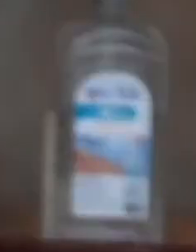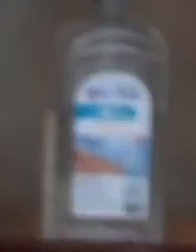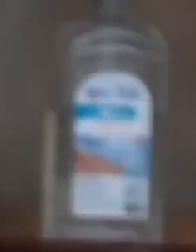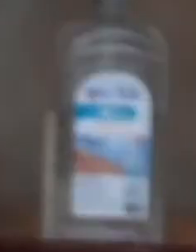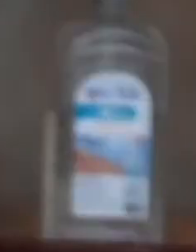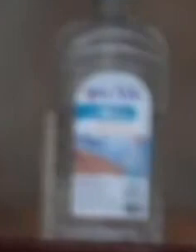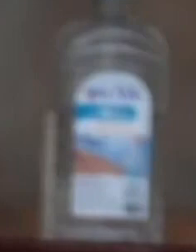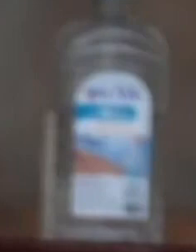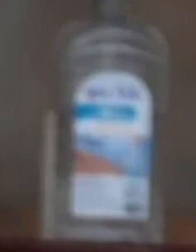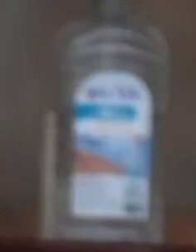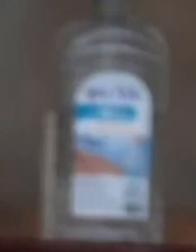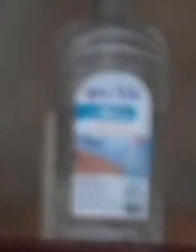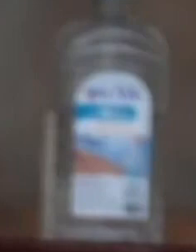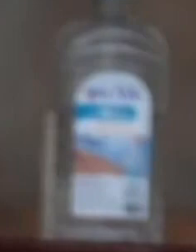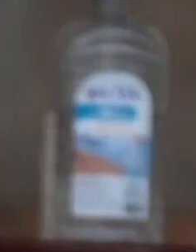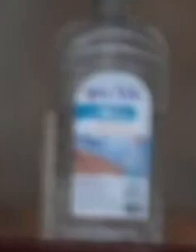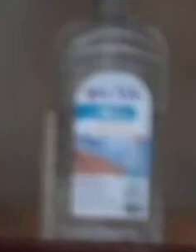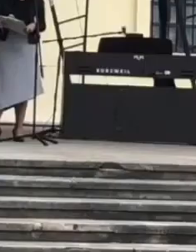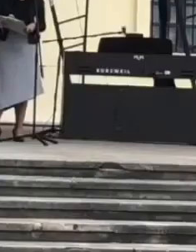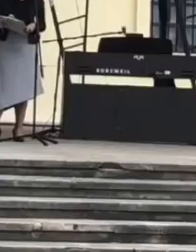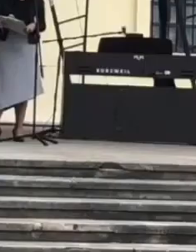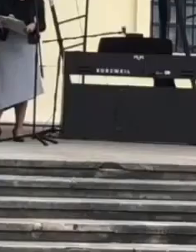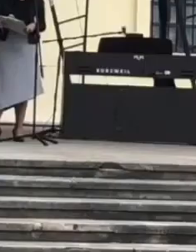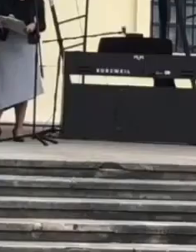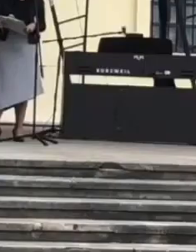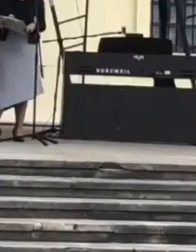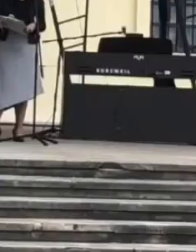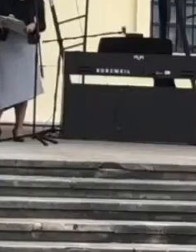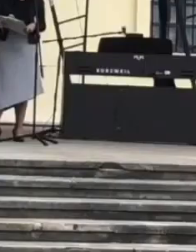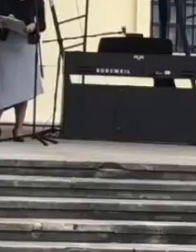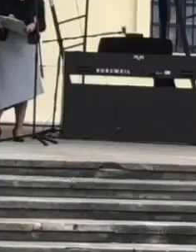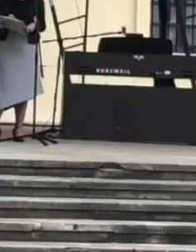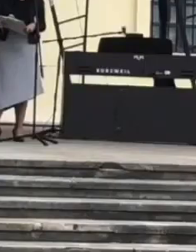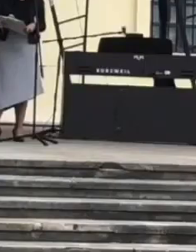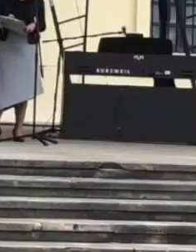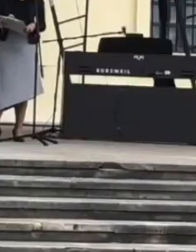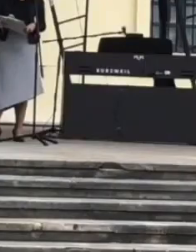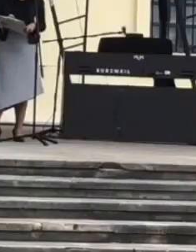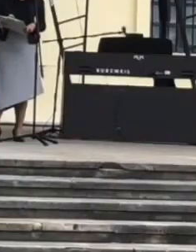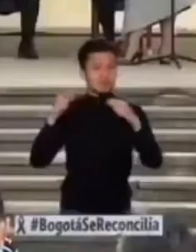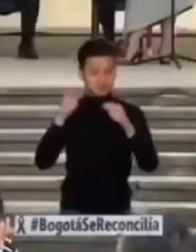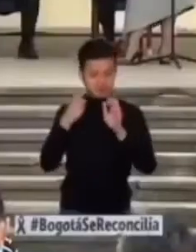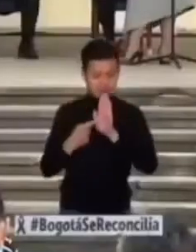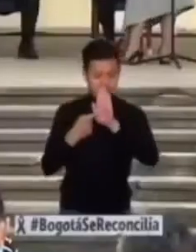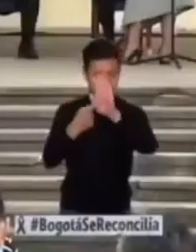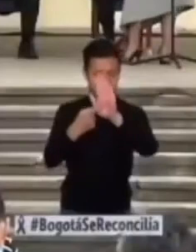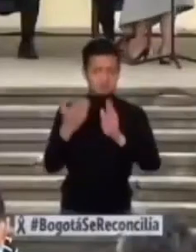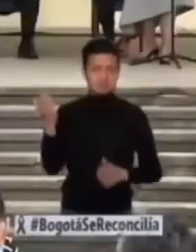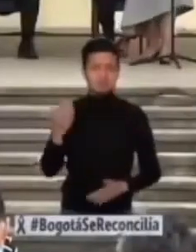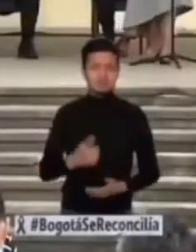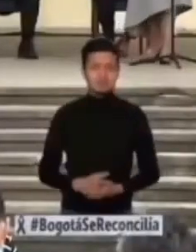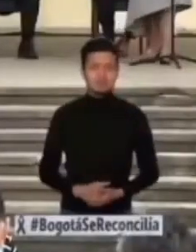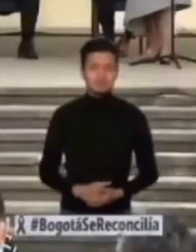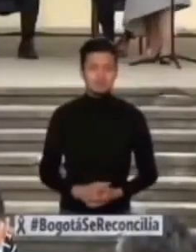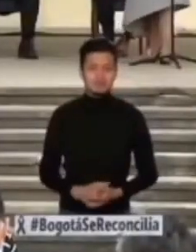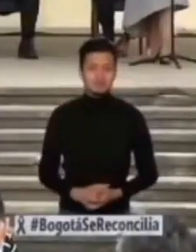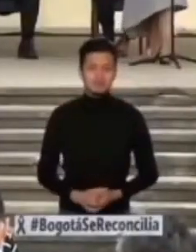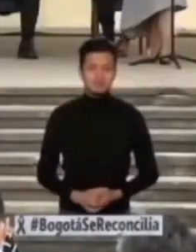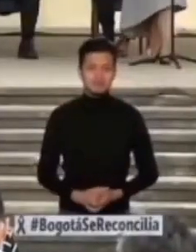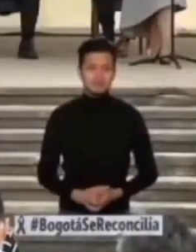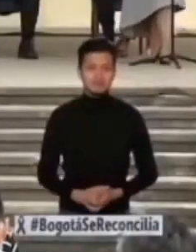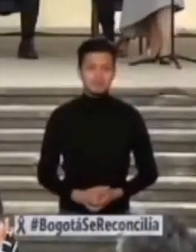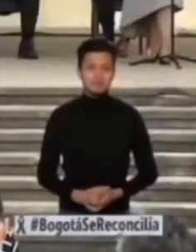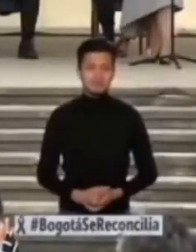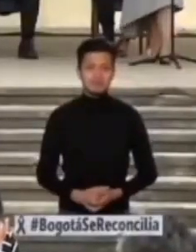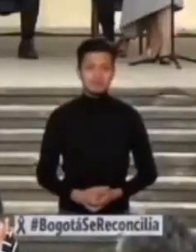de la cultura mafiosa. Lo peor que nos dejó las mafias de Pablo Escobar no solamente fueron los muertos, ni toda la sangre que se